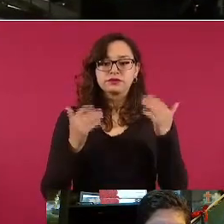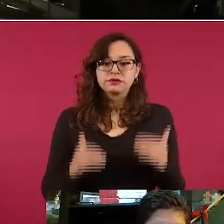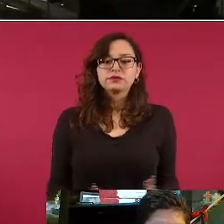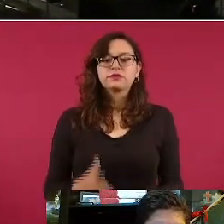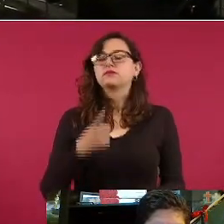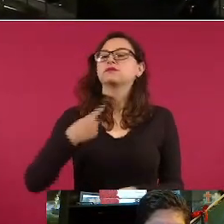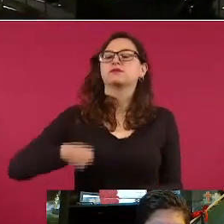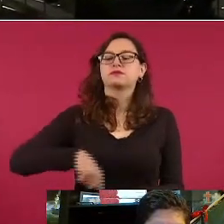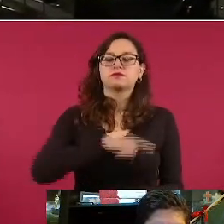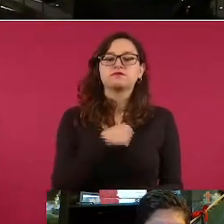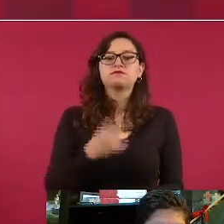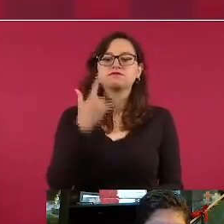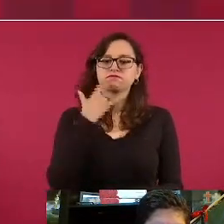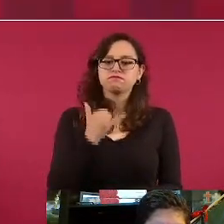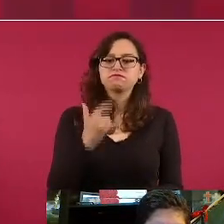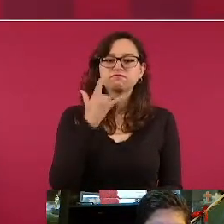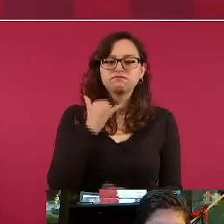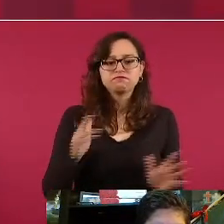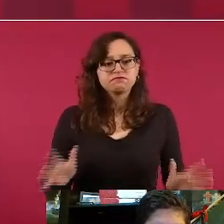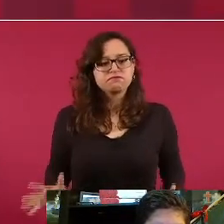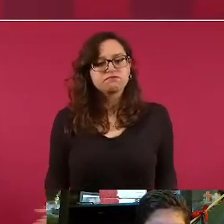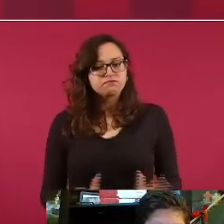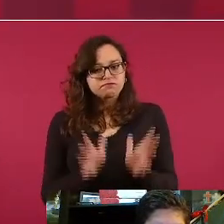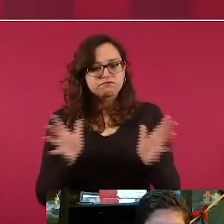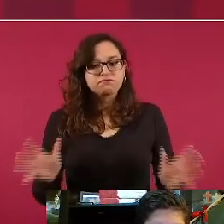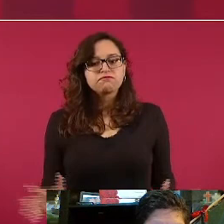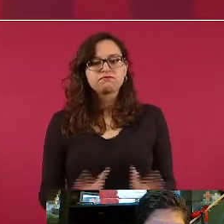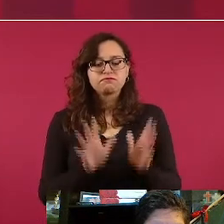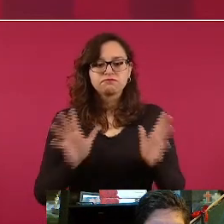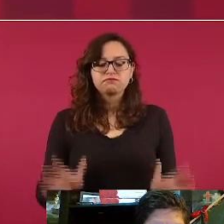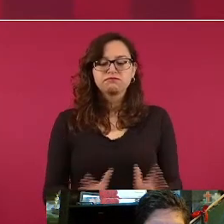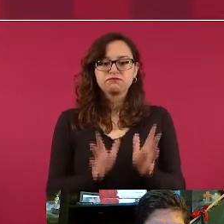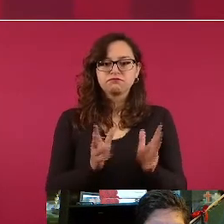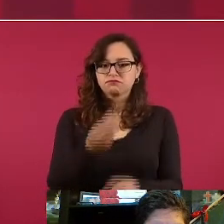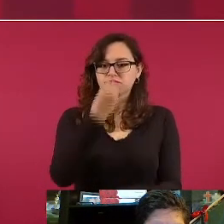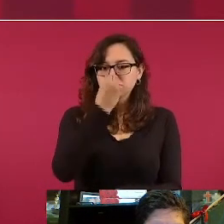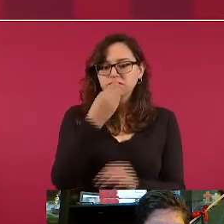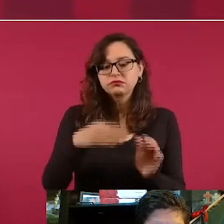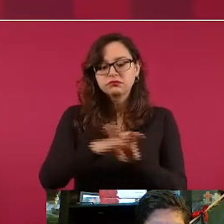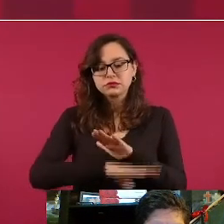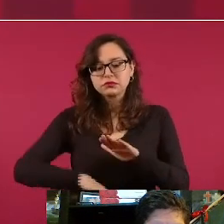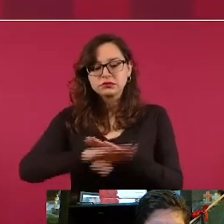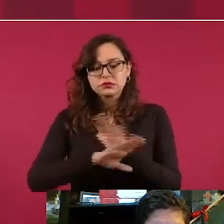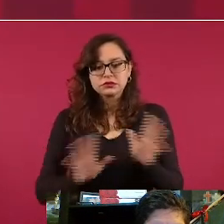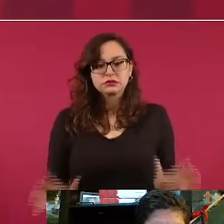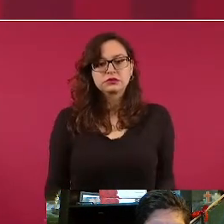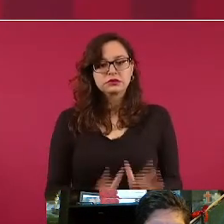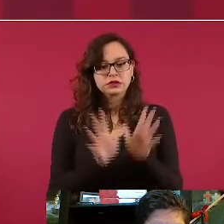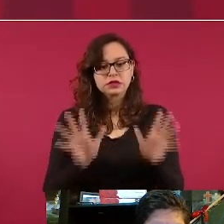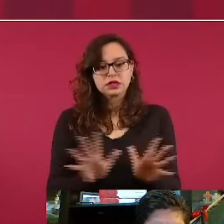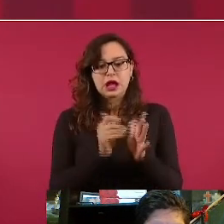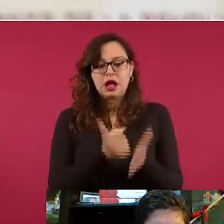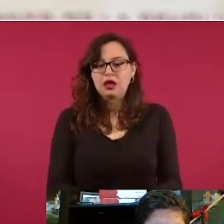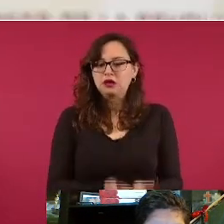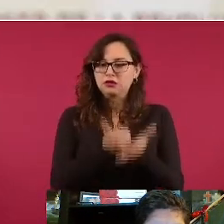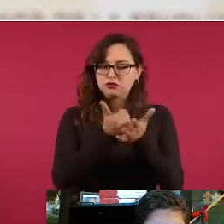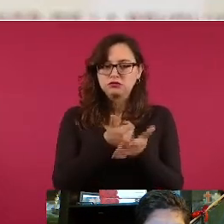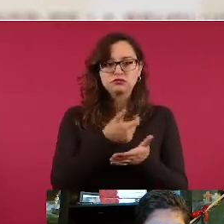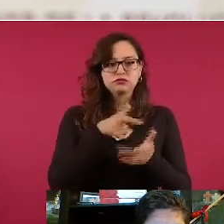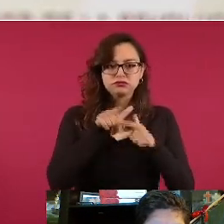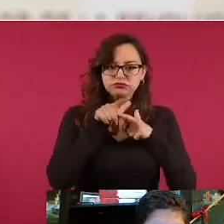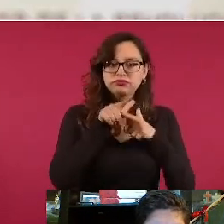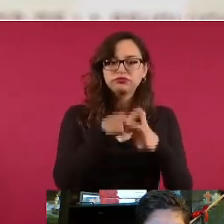impulsando la producción de básicos, porque